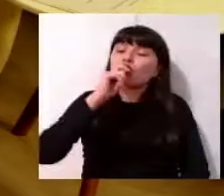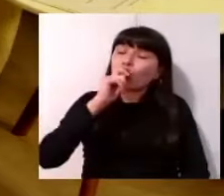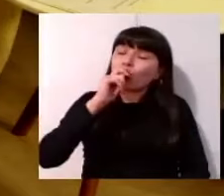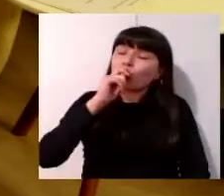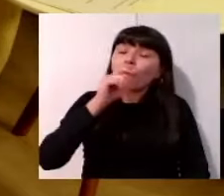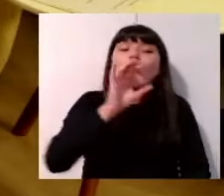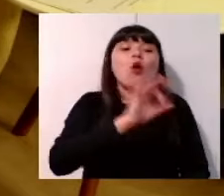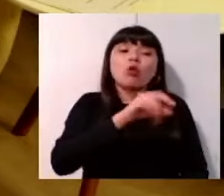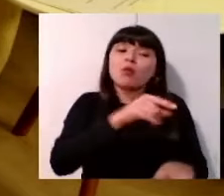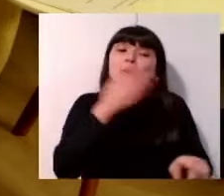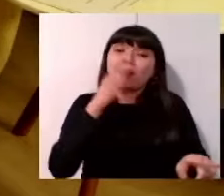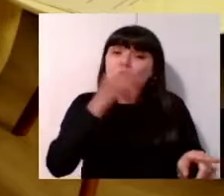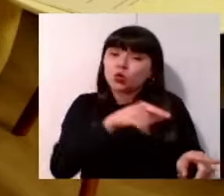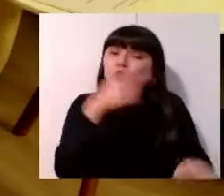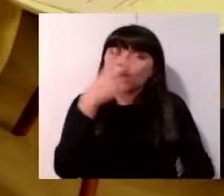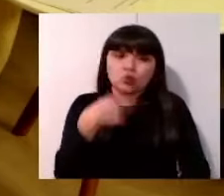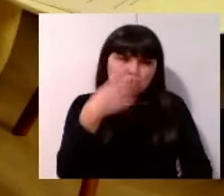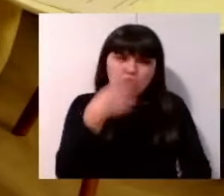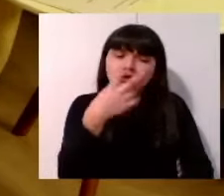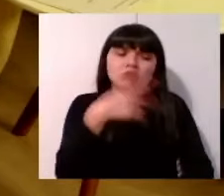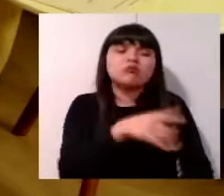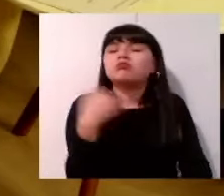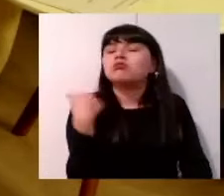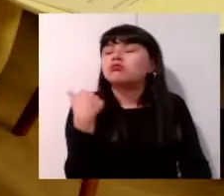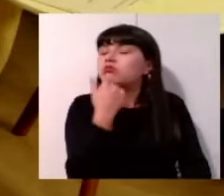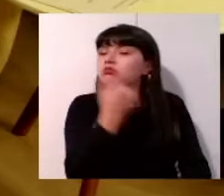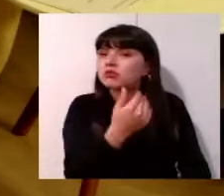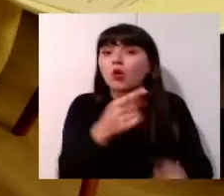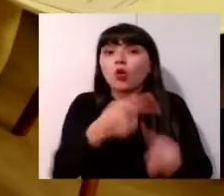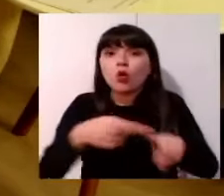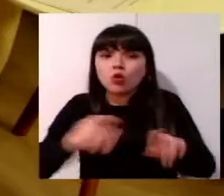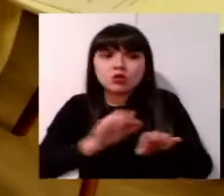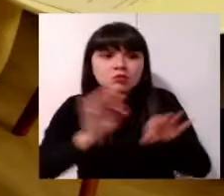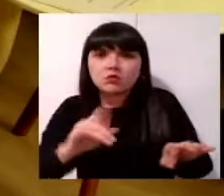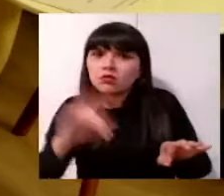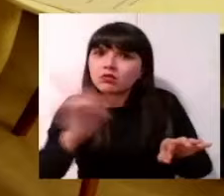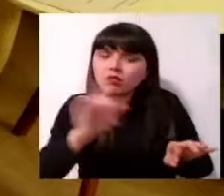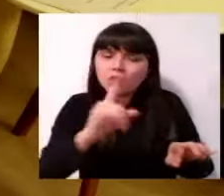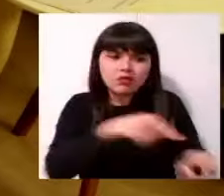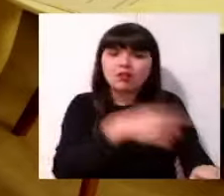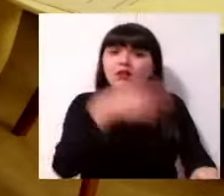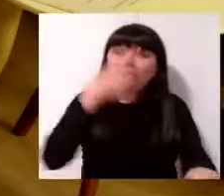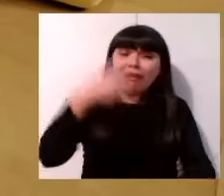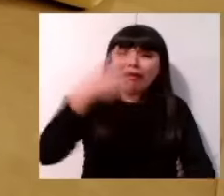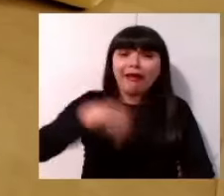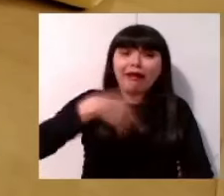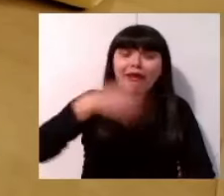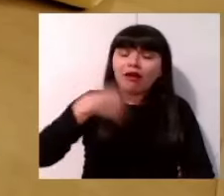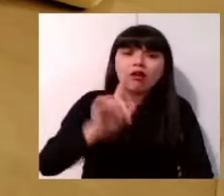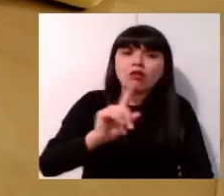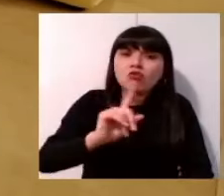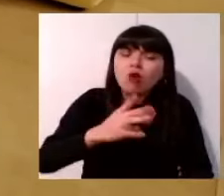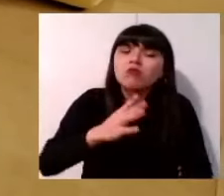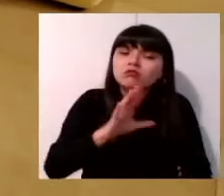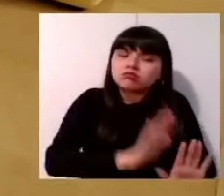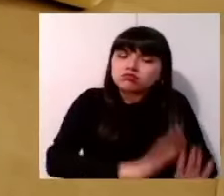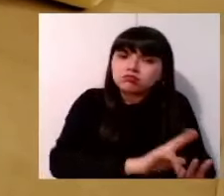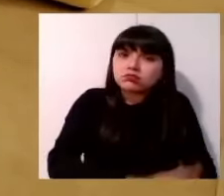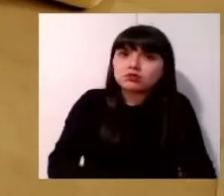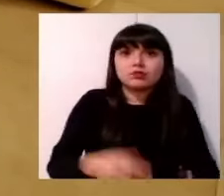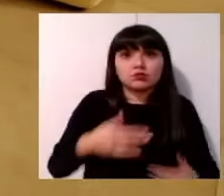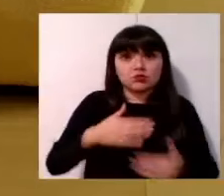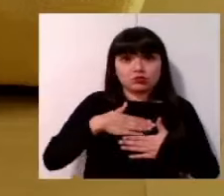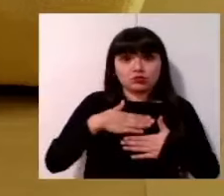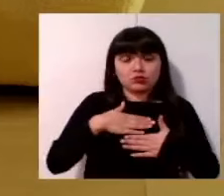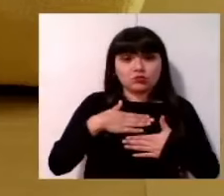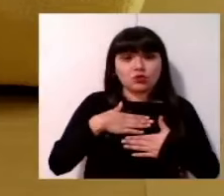día. Y hay otros doctores especialistas que te dicen... No, es pésimo que lo hagas llorar mucho rato. ¿Qué hacemos? Sí, mira, yo soy de la idea de que no hay que